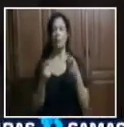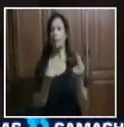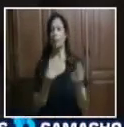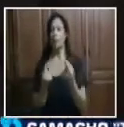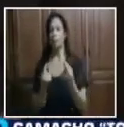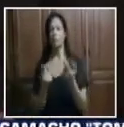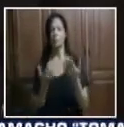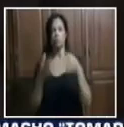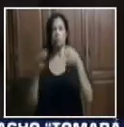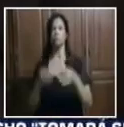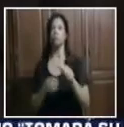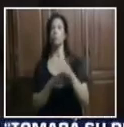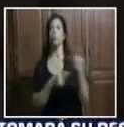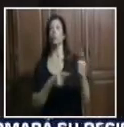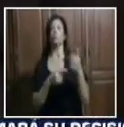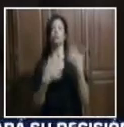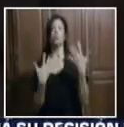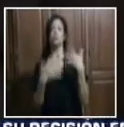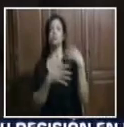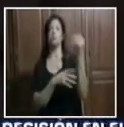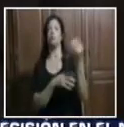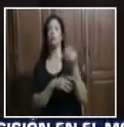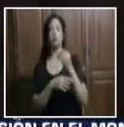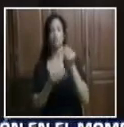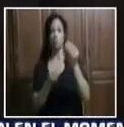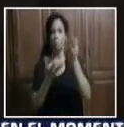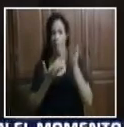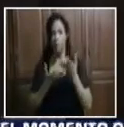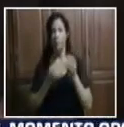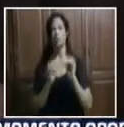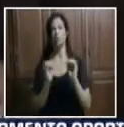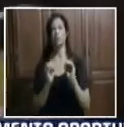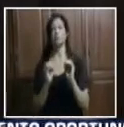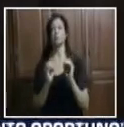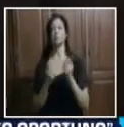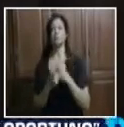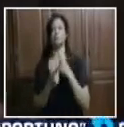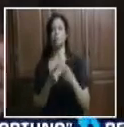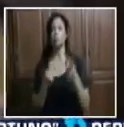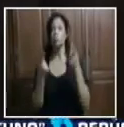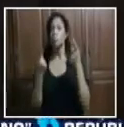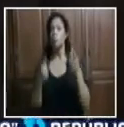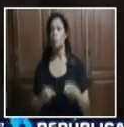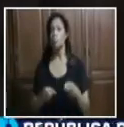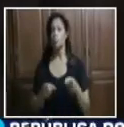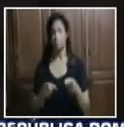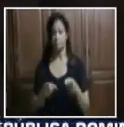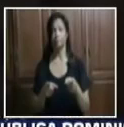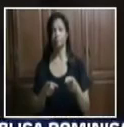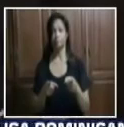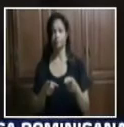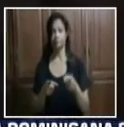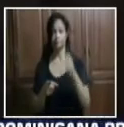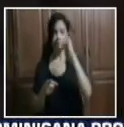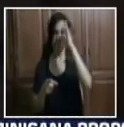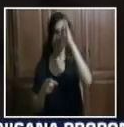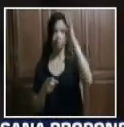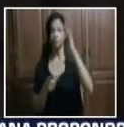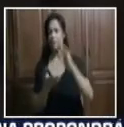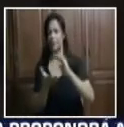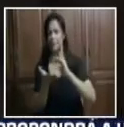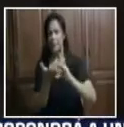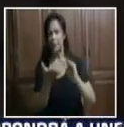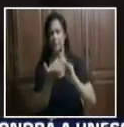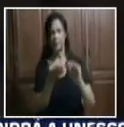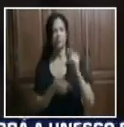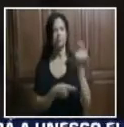que se iban y ni siquiera nos consultaron? Porque cuando se inventó las excusas, siempre alguien